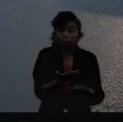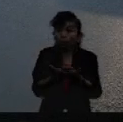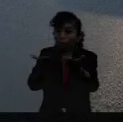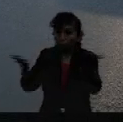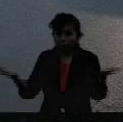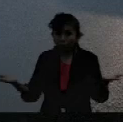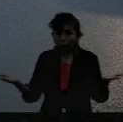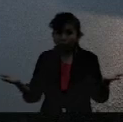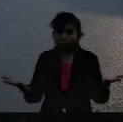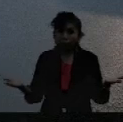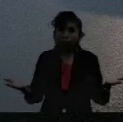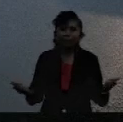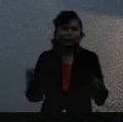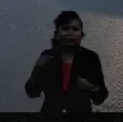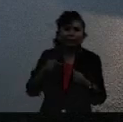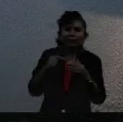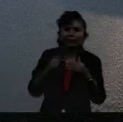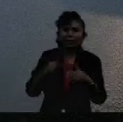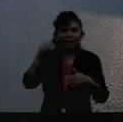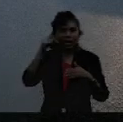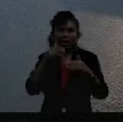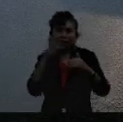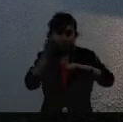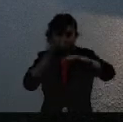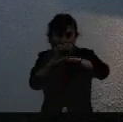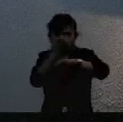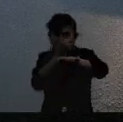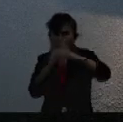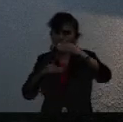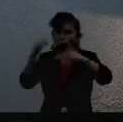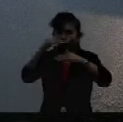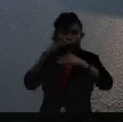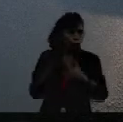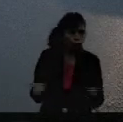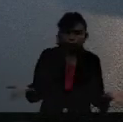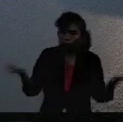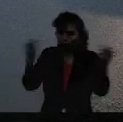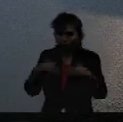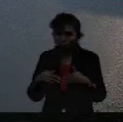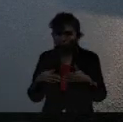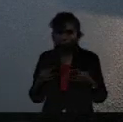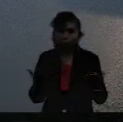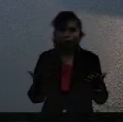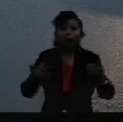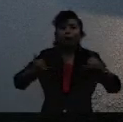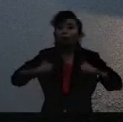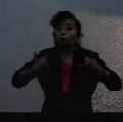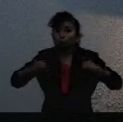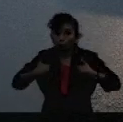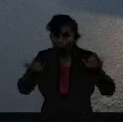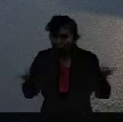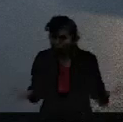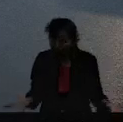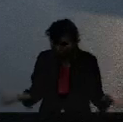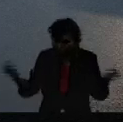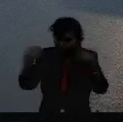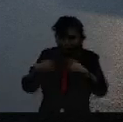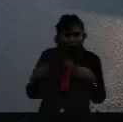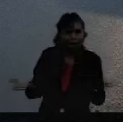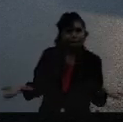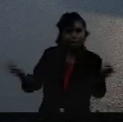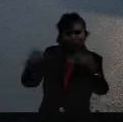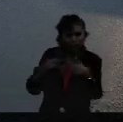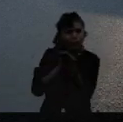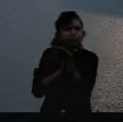desde aquí desde la más alta Tribuna del Estado un llamado a nuestras juventudes para que se incorporen de manera